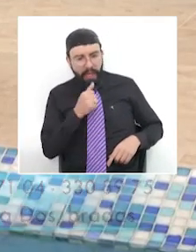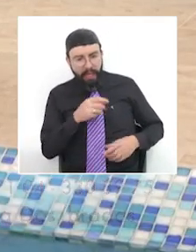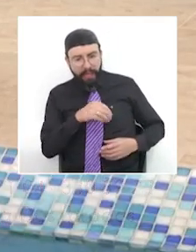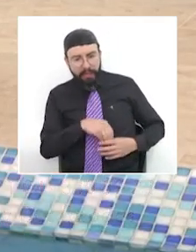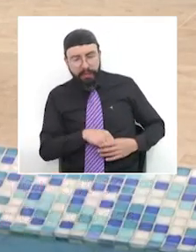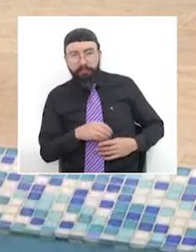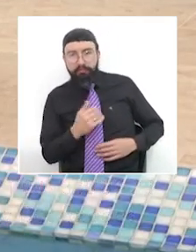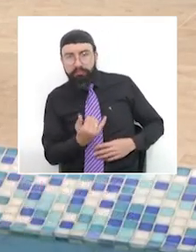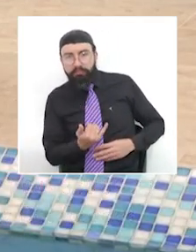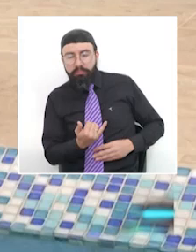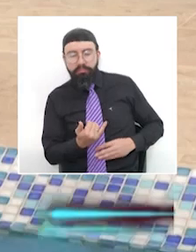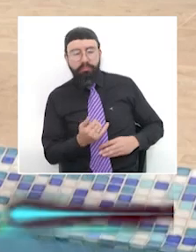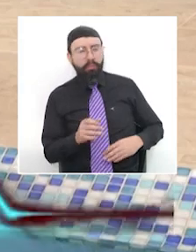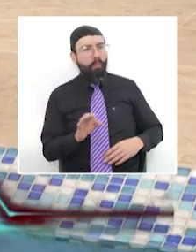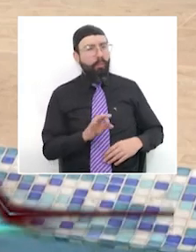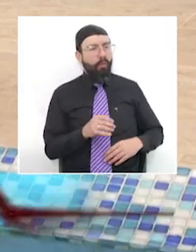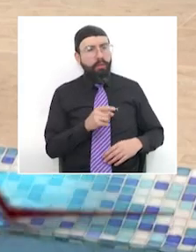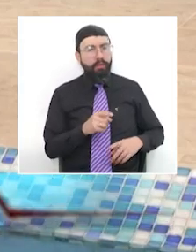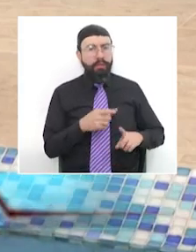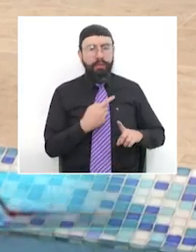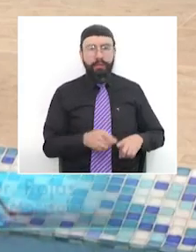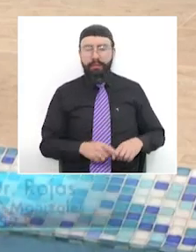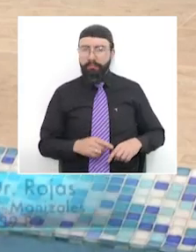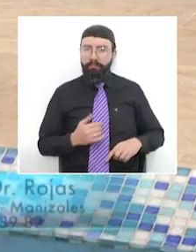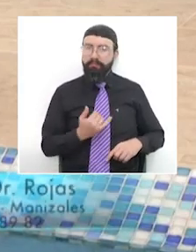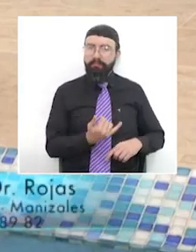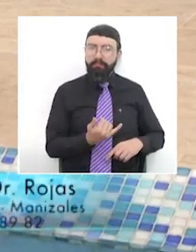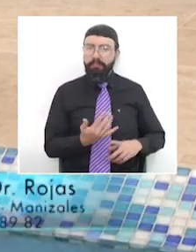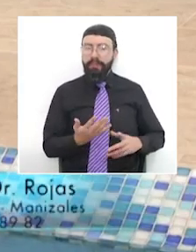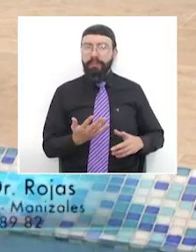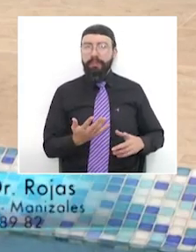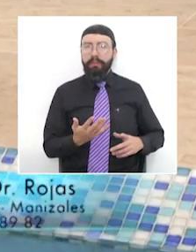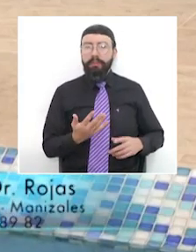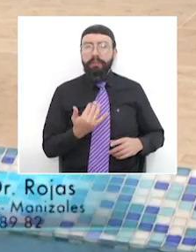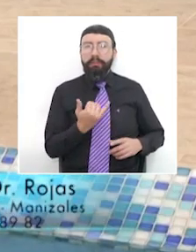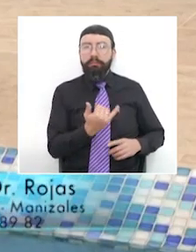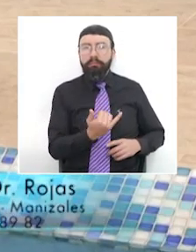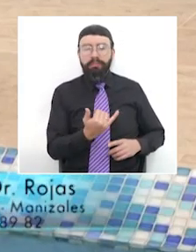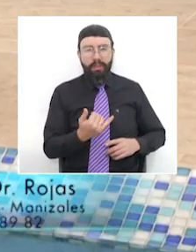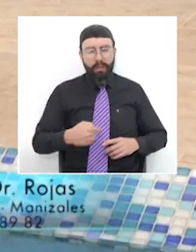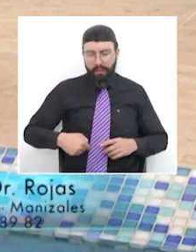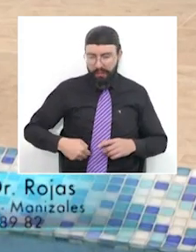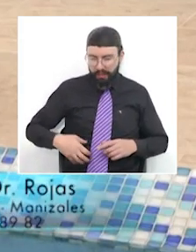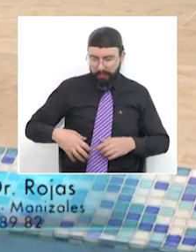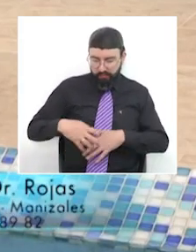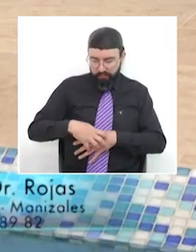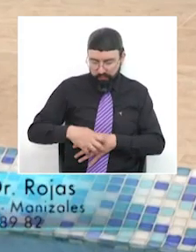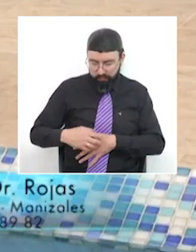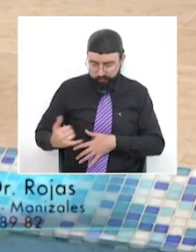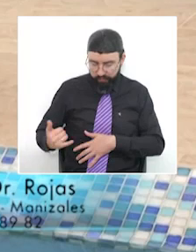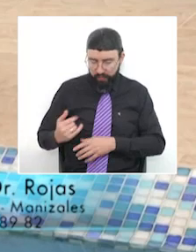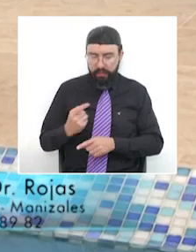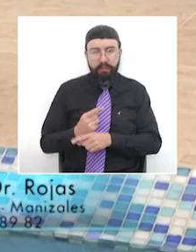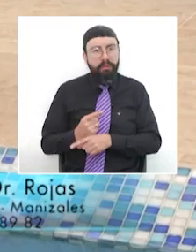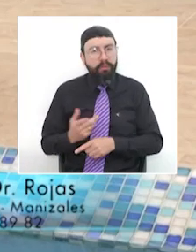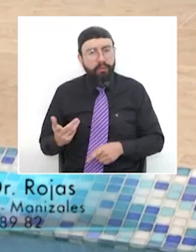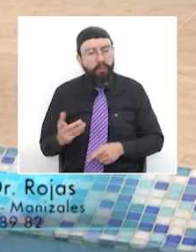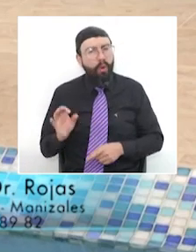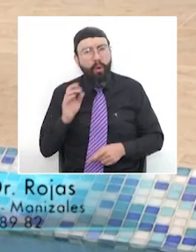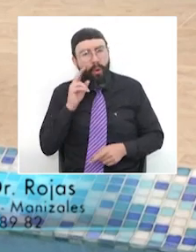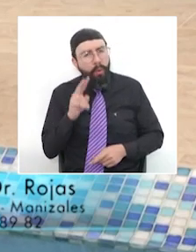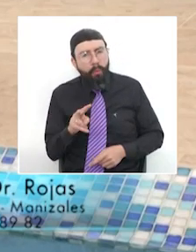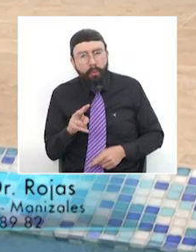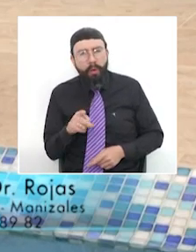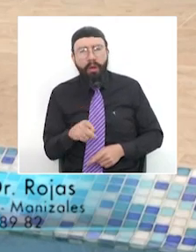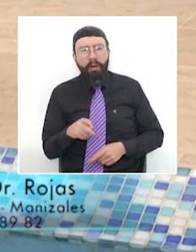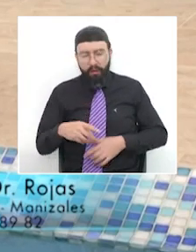hasta imágenes más complejas de masas con calcificaciones, Y en algunos casos, cuando vemos una imagen con